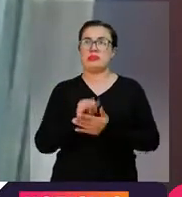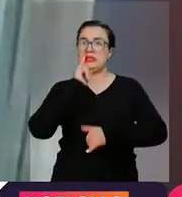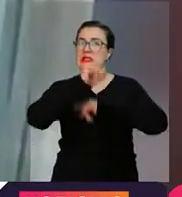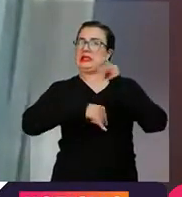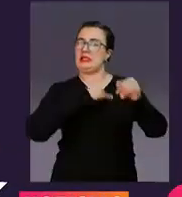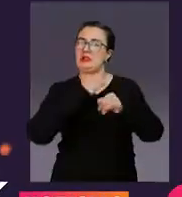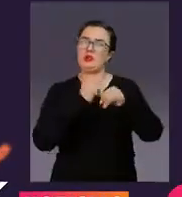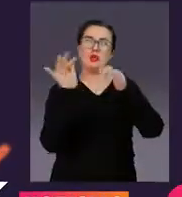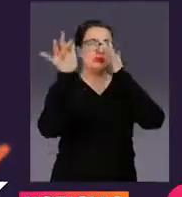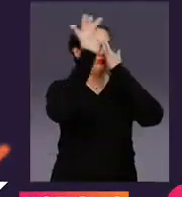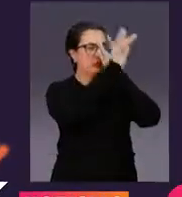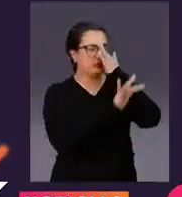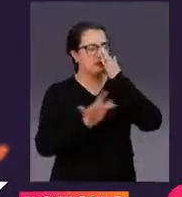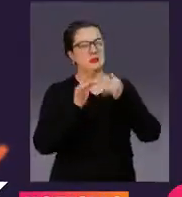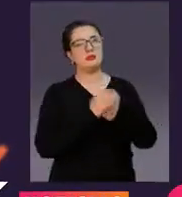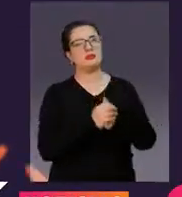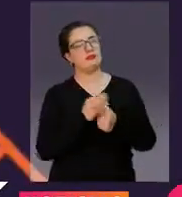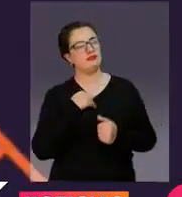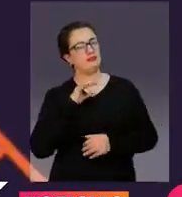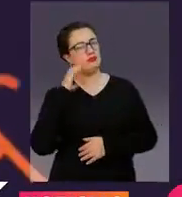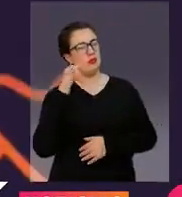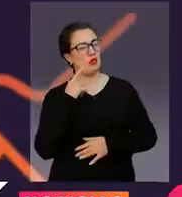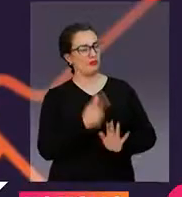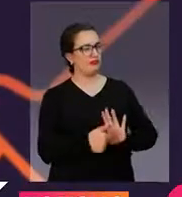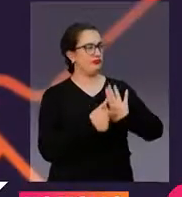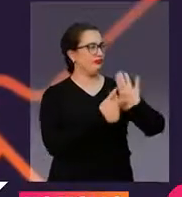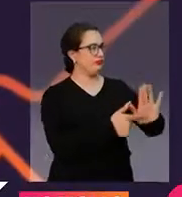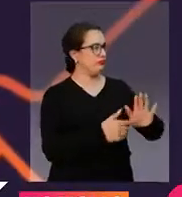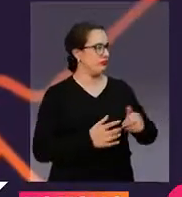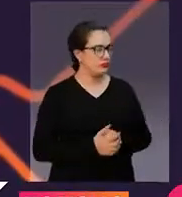uno a su país y